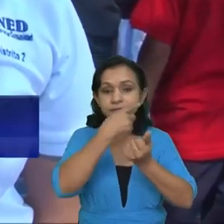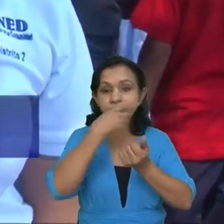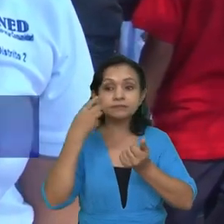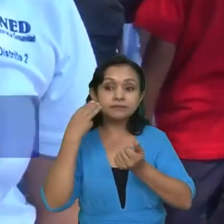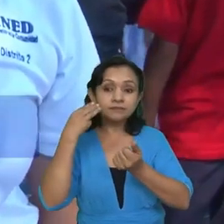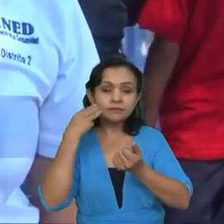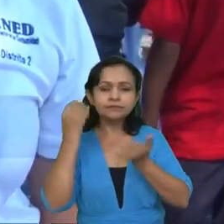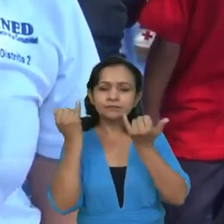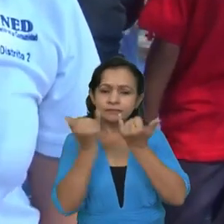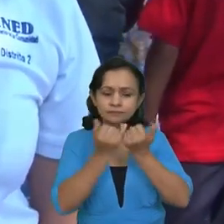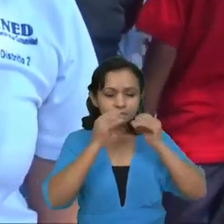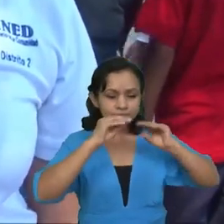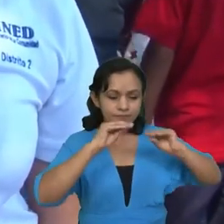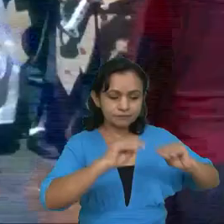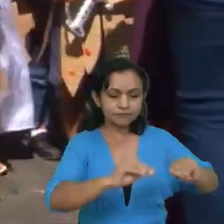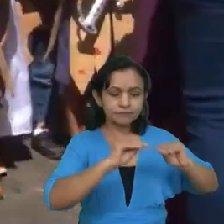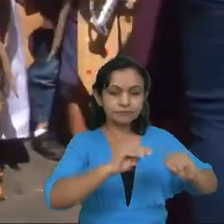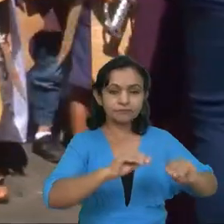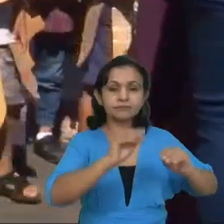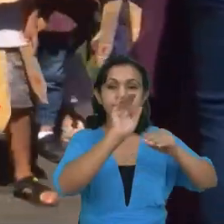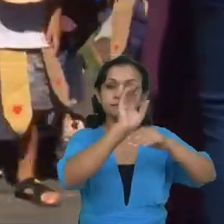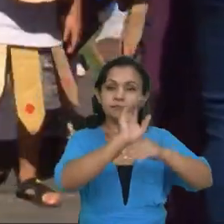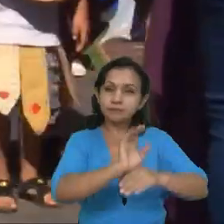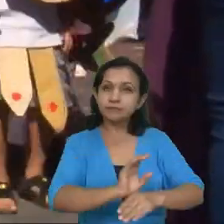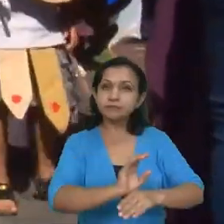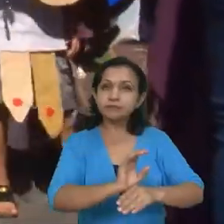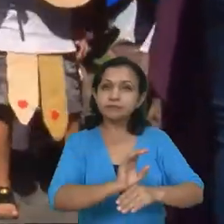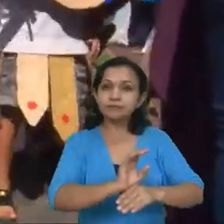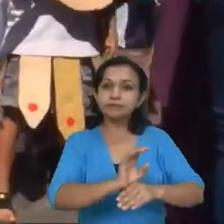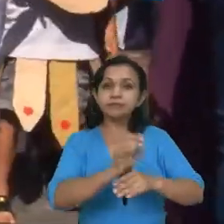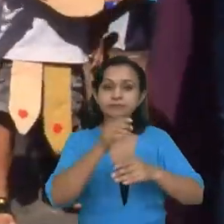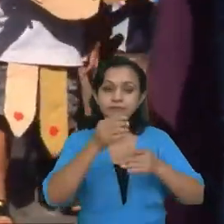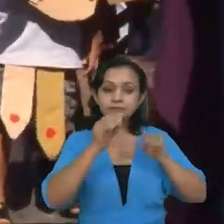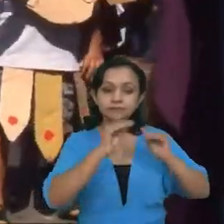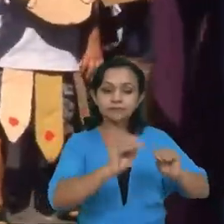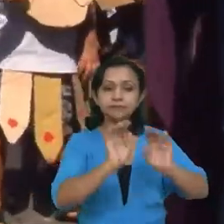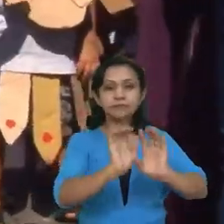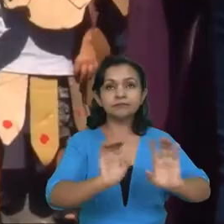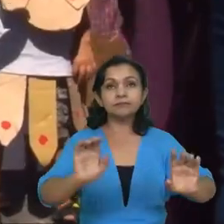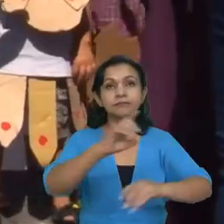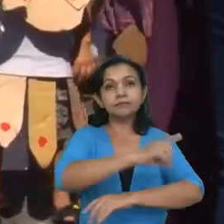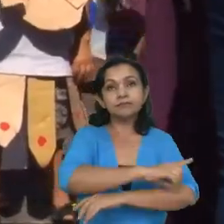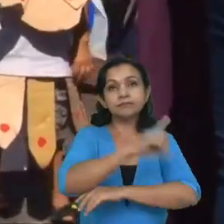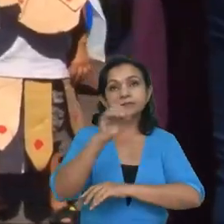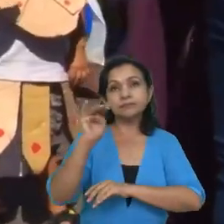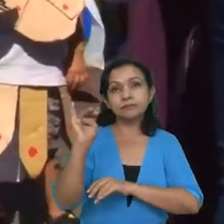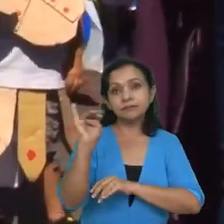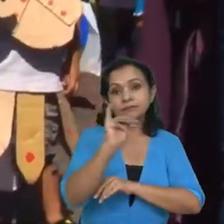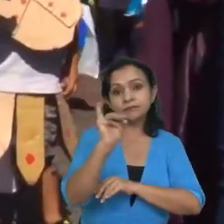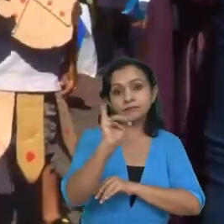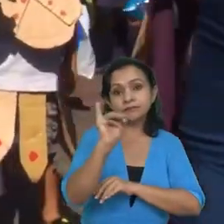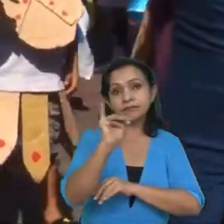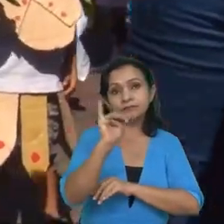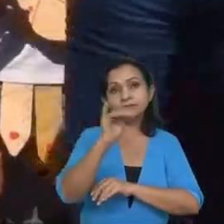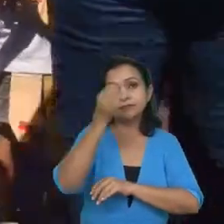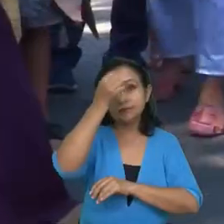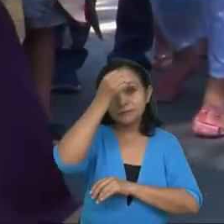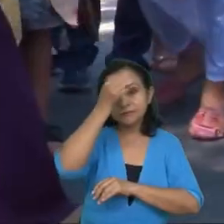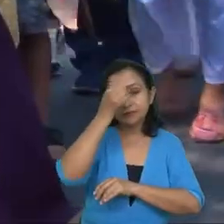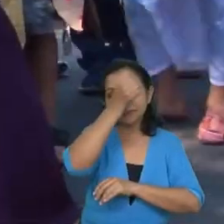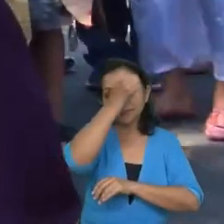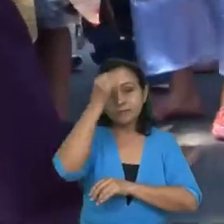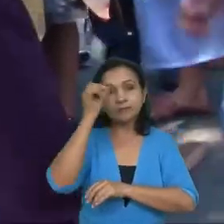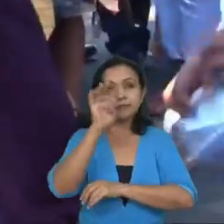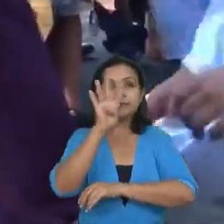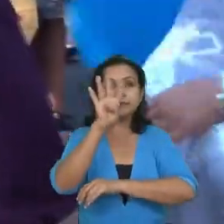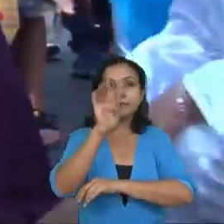estamos también rescatando esa tradición dándole a conocer a los niños que hoy es miércoles de ceniza es el inicio de 40 el